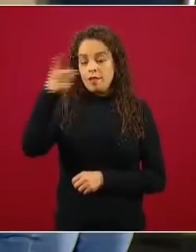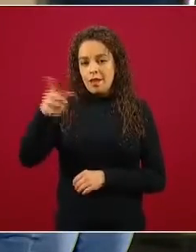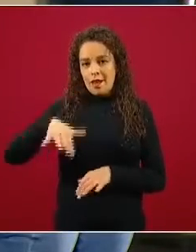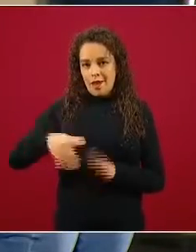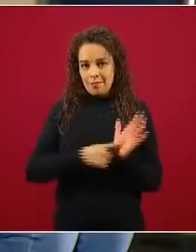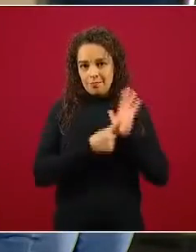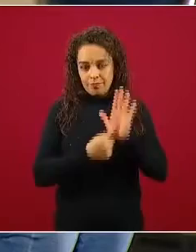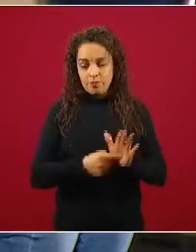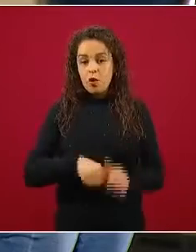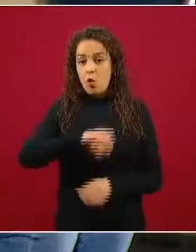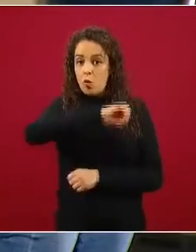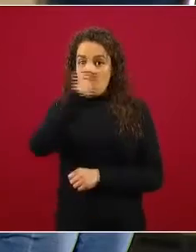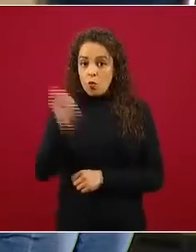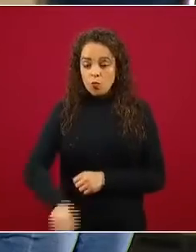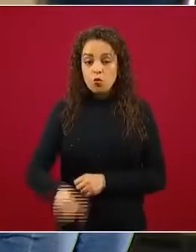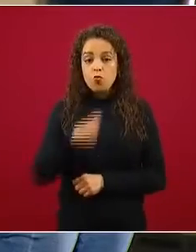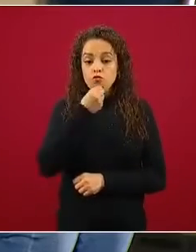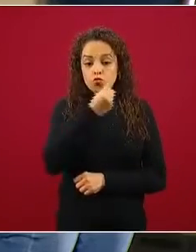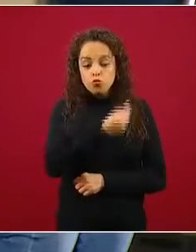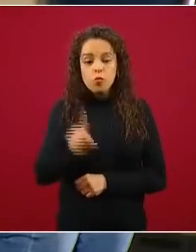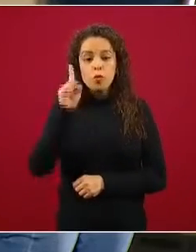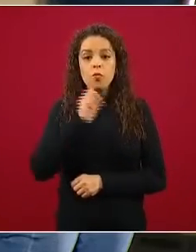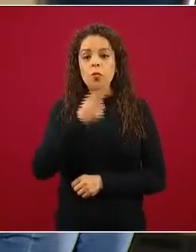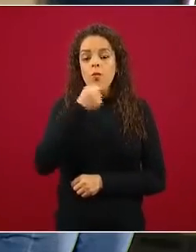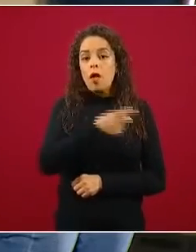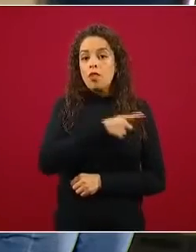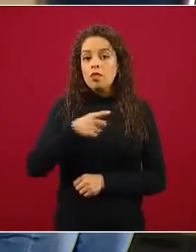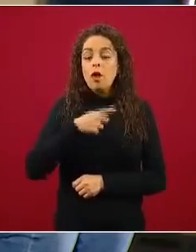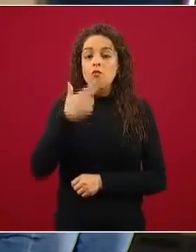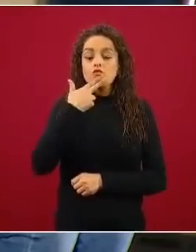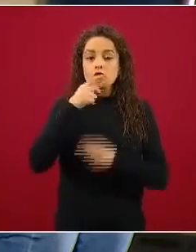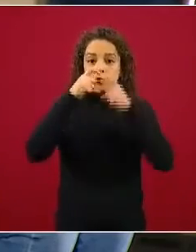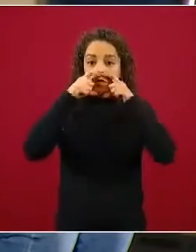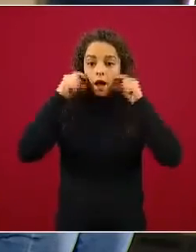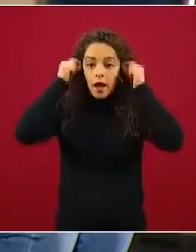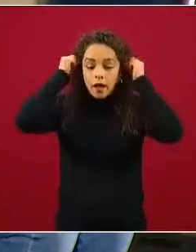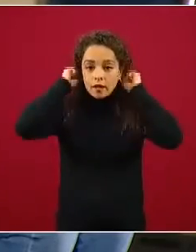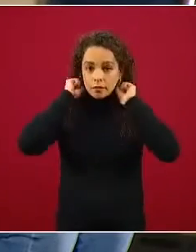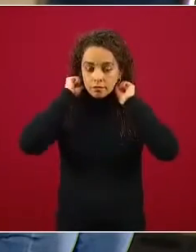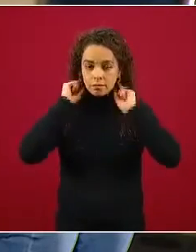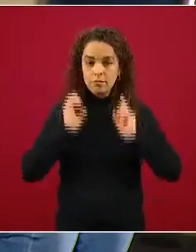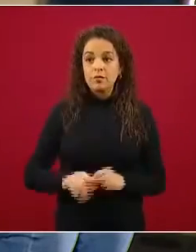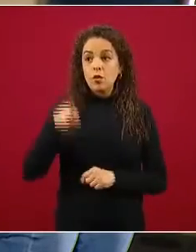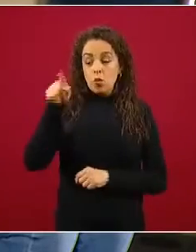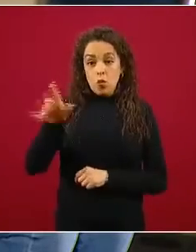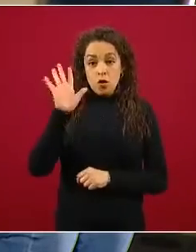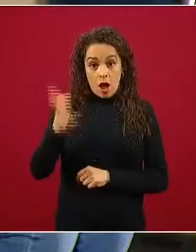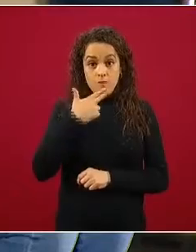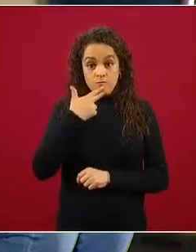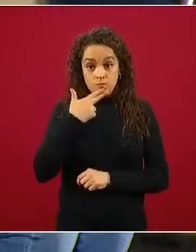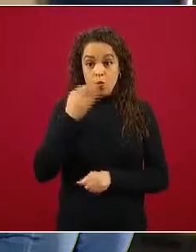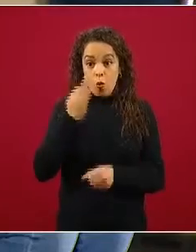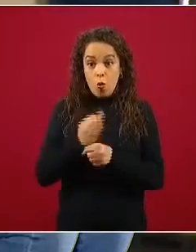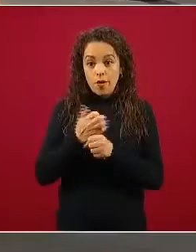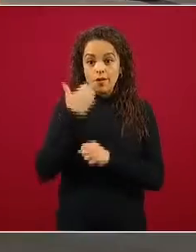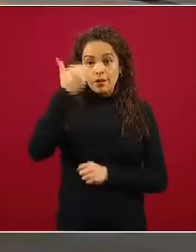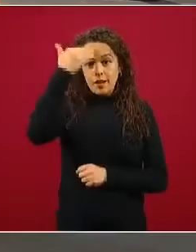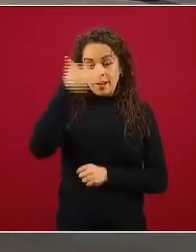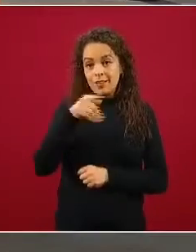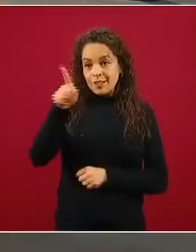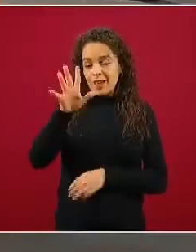niños traigan cubrebocas. El día de ayer y el día de hoy usted lo usa, saber si desde ahora ya está poniéndoles el ejemplo. Gracias.